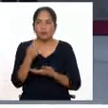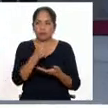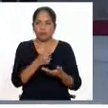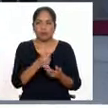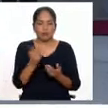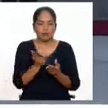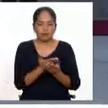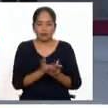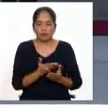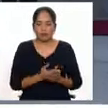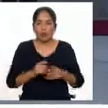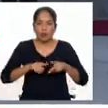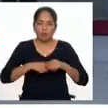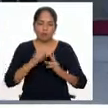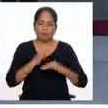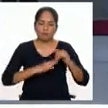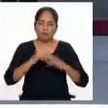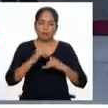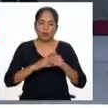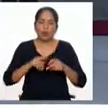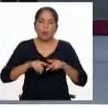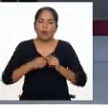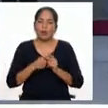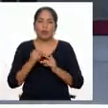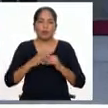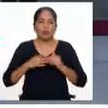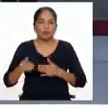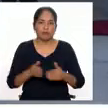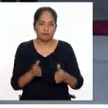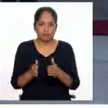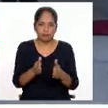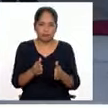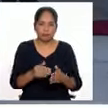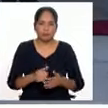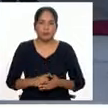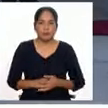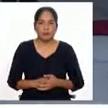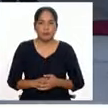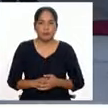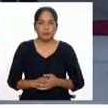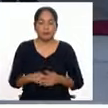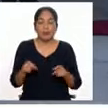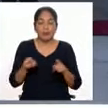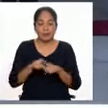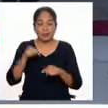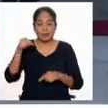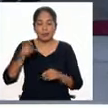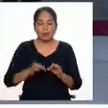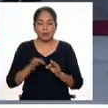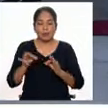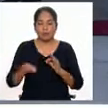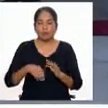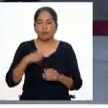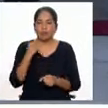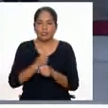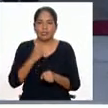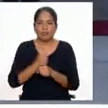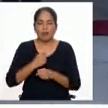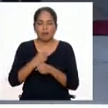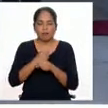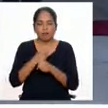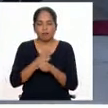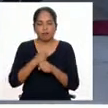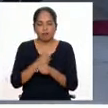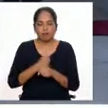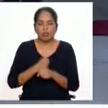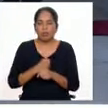expediente obra y se podía hacer eso. También nuestra provincia es productora en café en la parte de